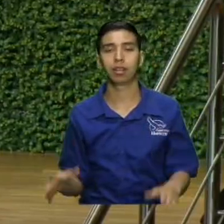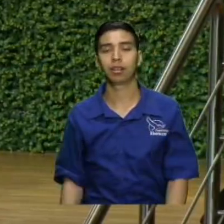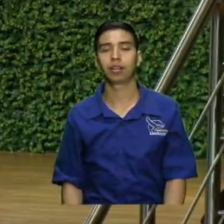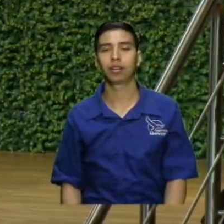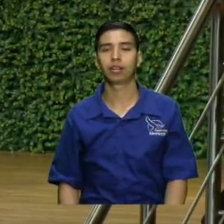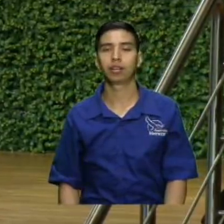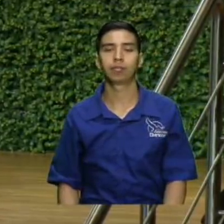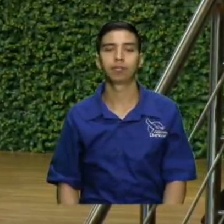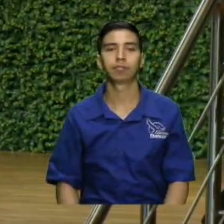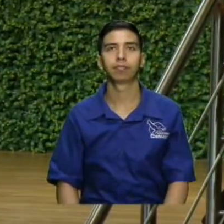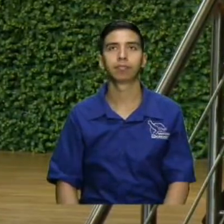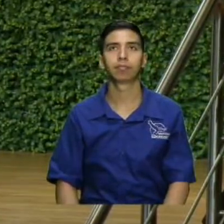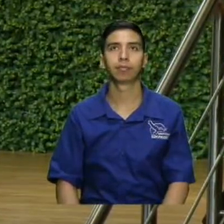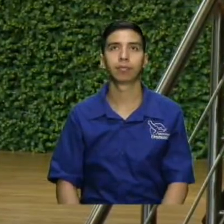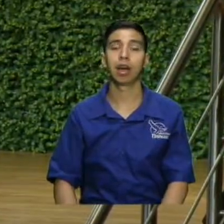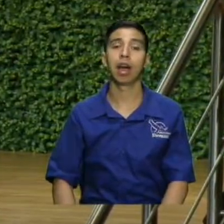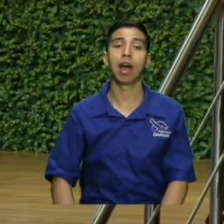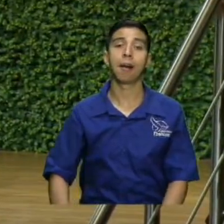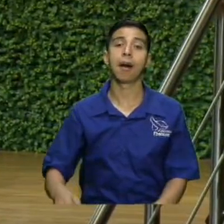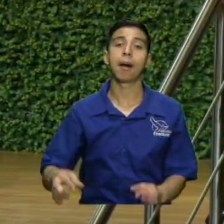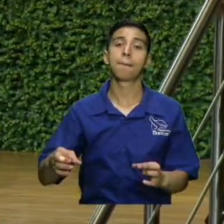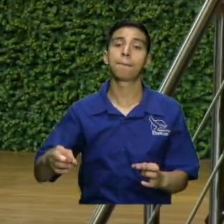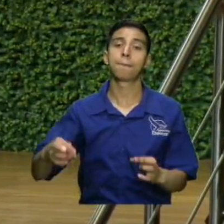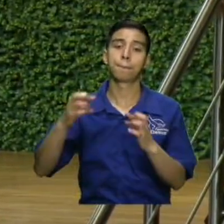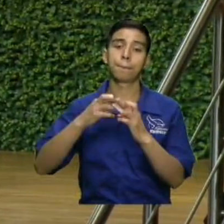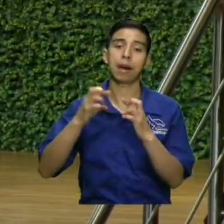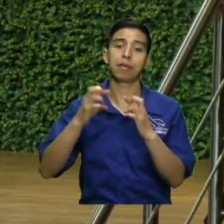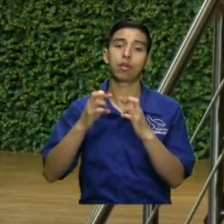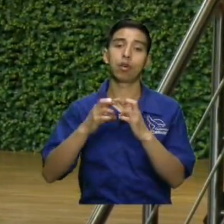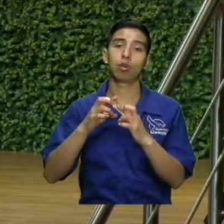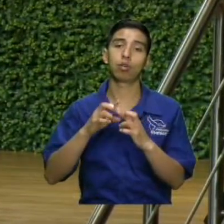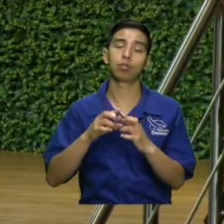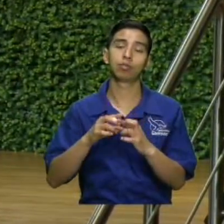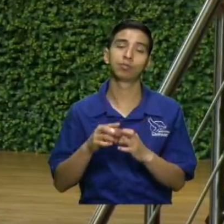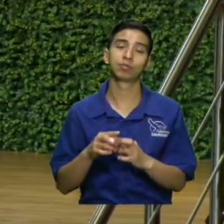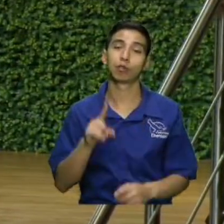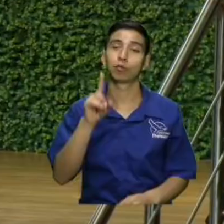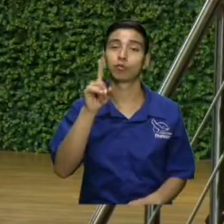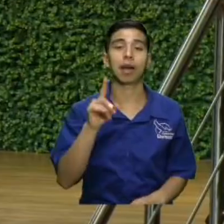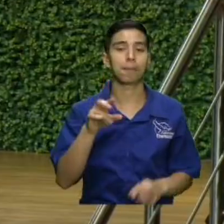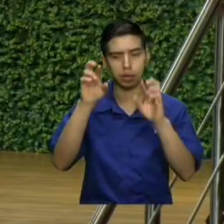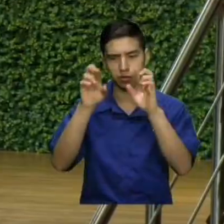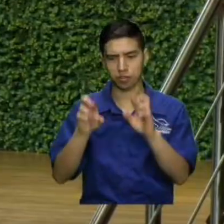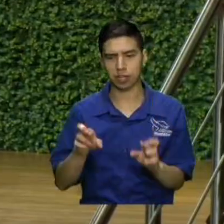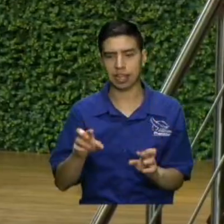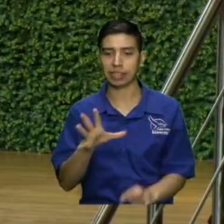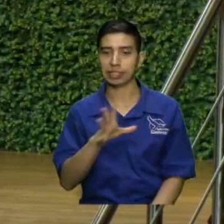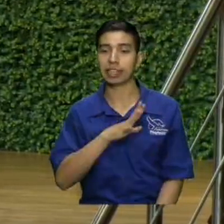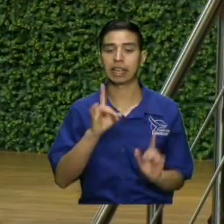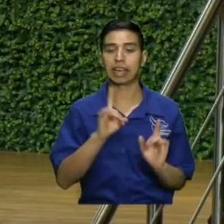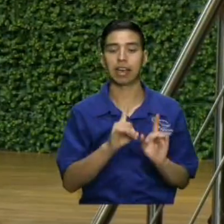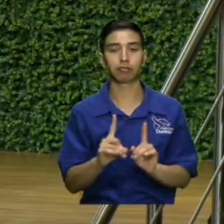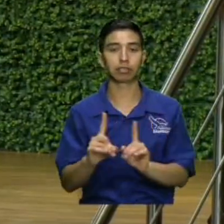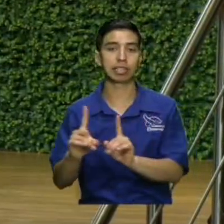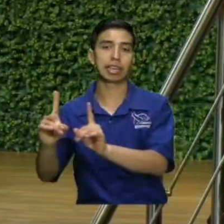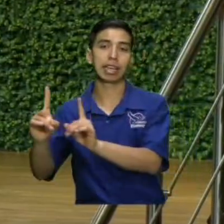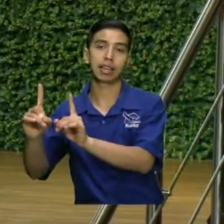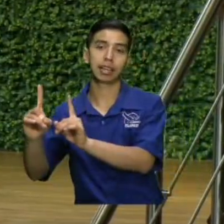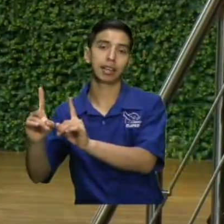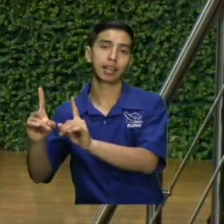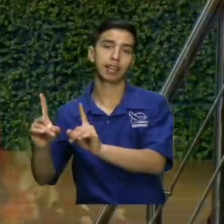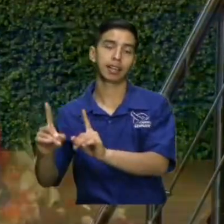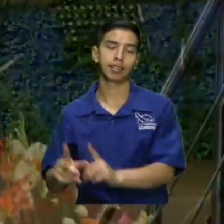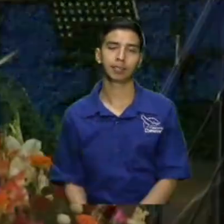al aire, sino que era certero. Era un francotirador, un sniper. Chapín Caibil.